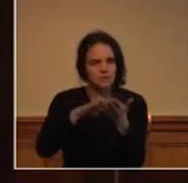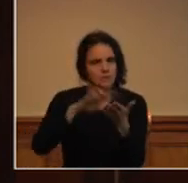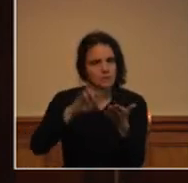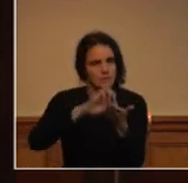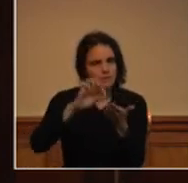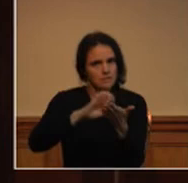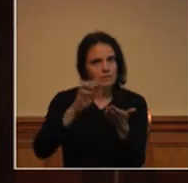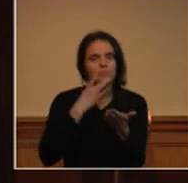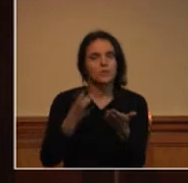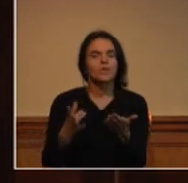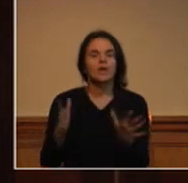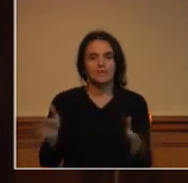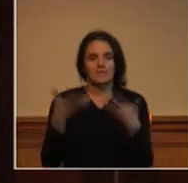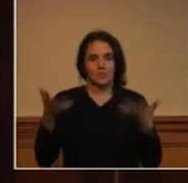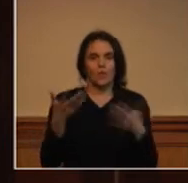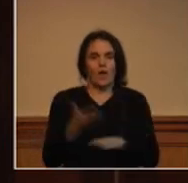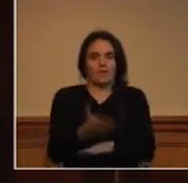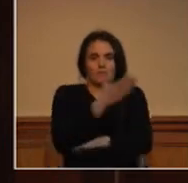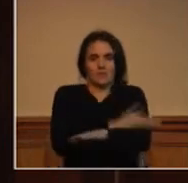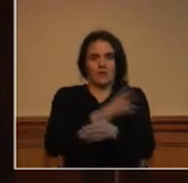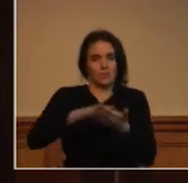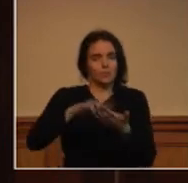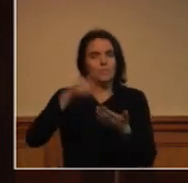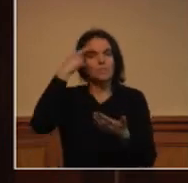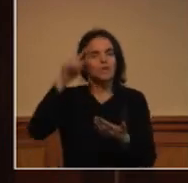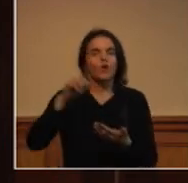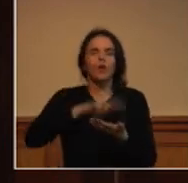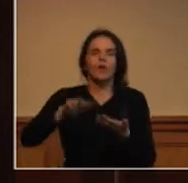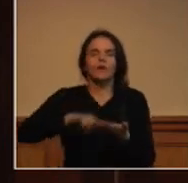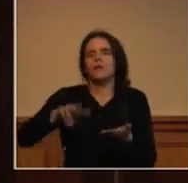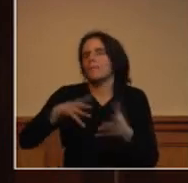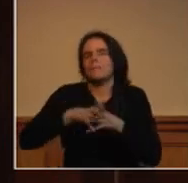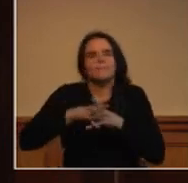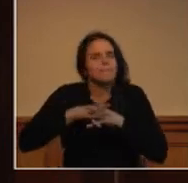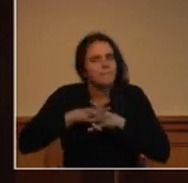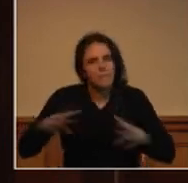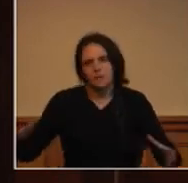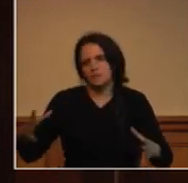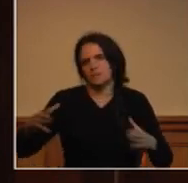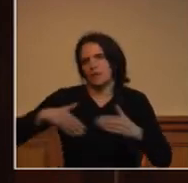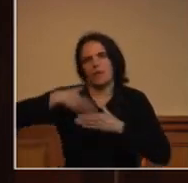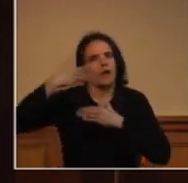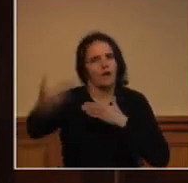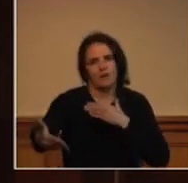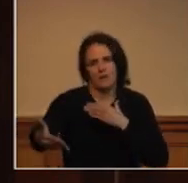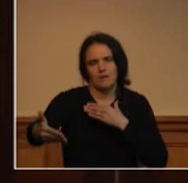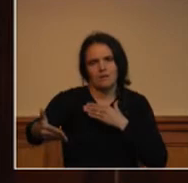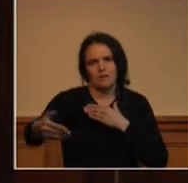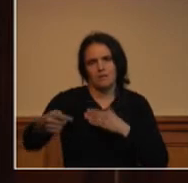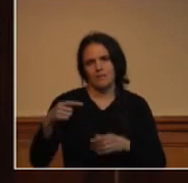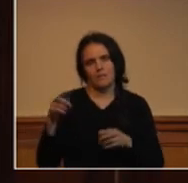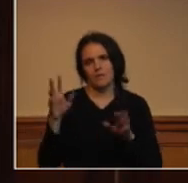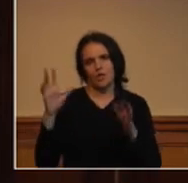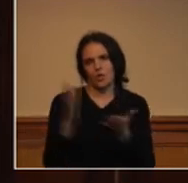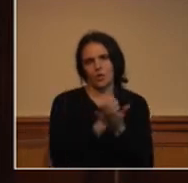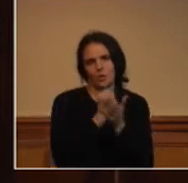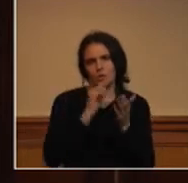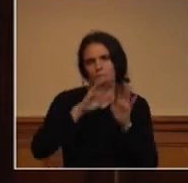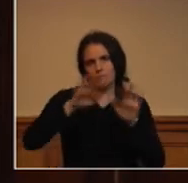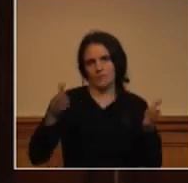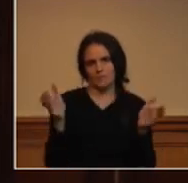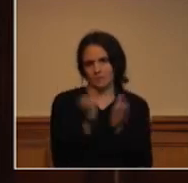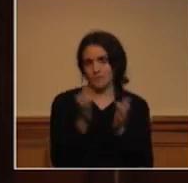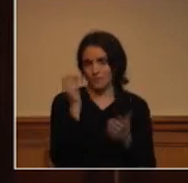través de la estimulación de precursores, pero leer va mucho, muchísimo más allá de esto.